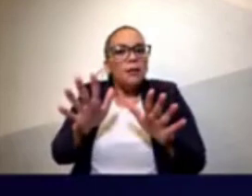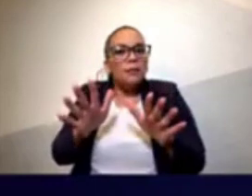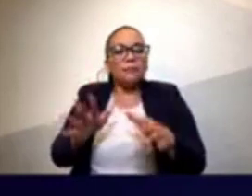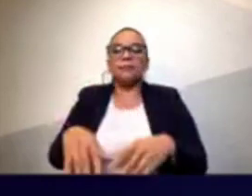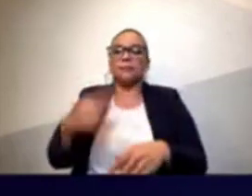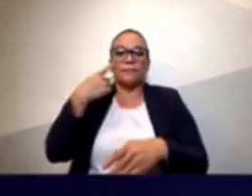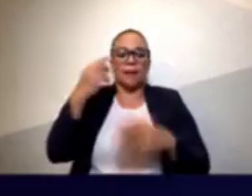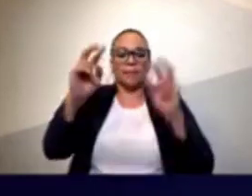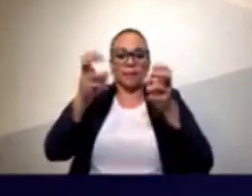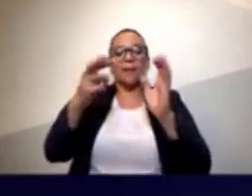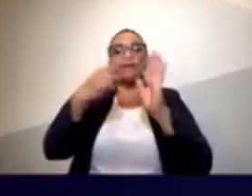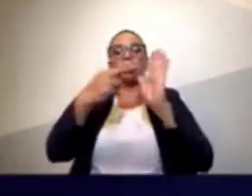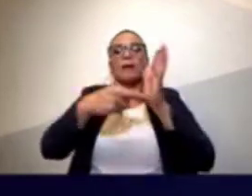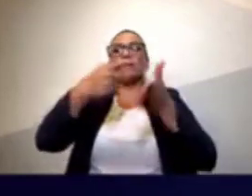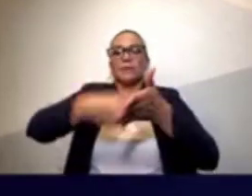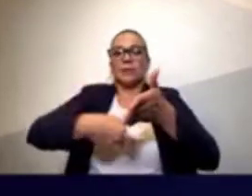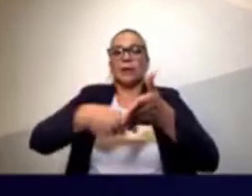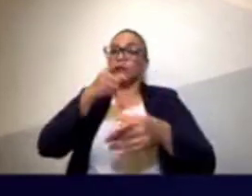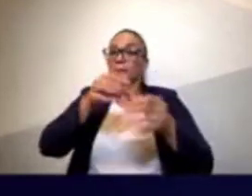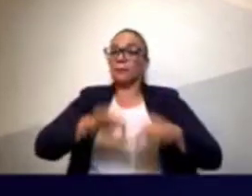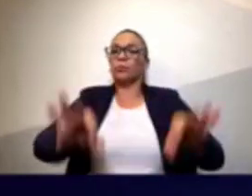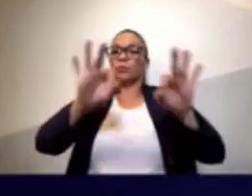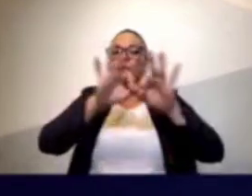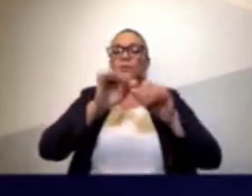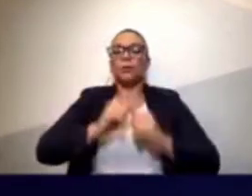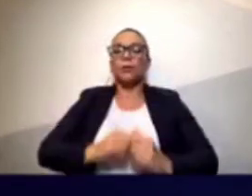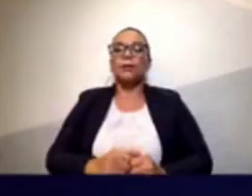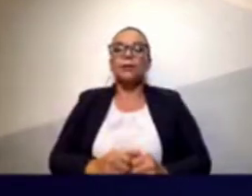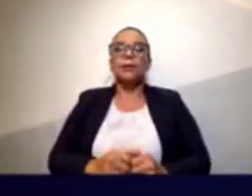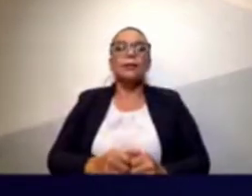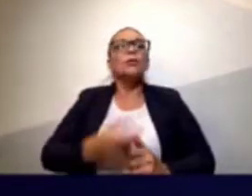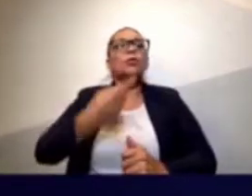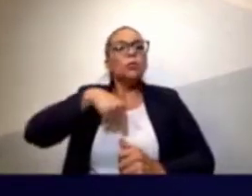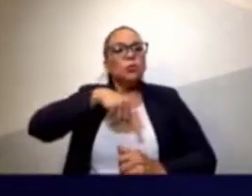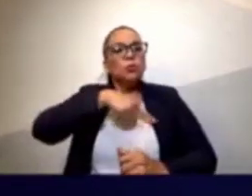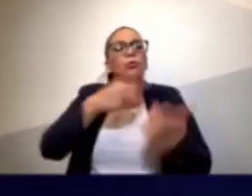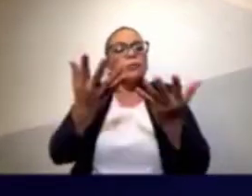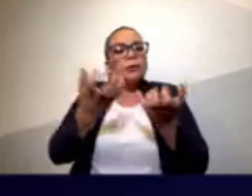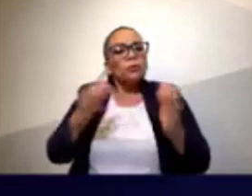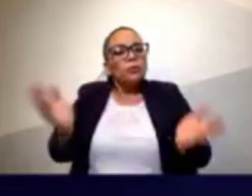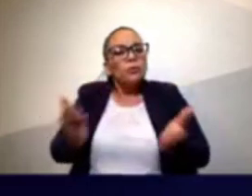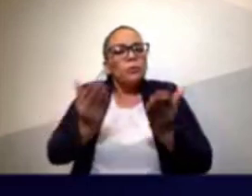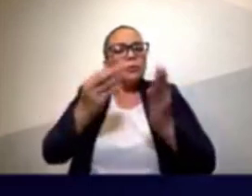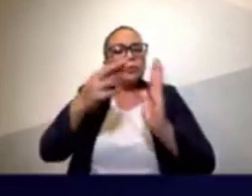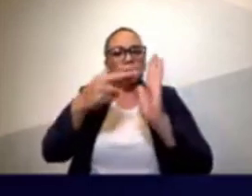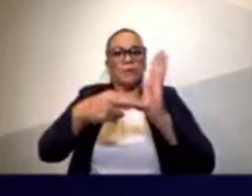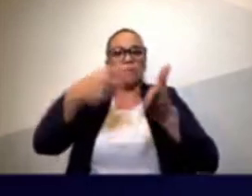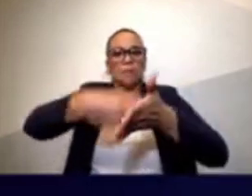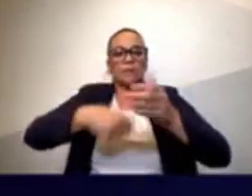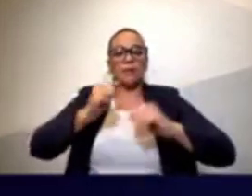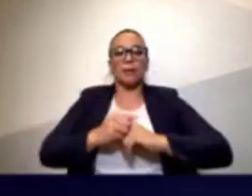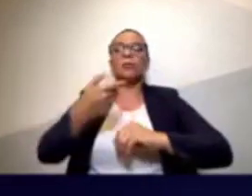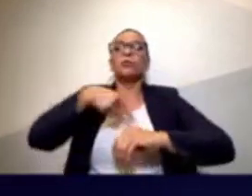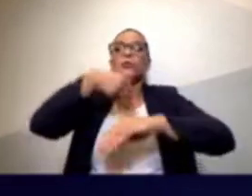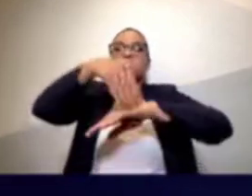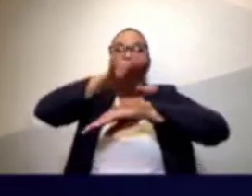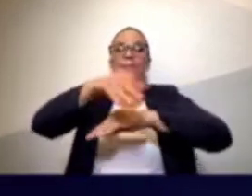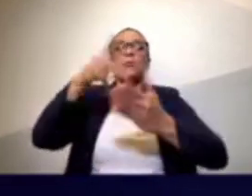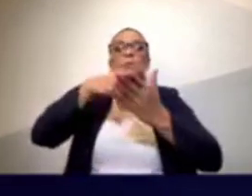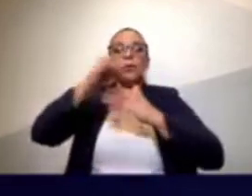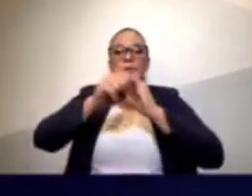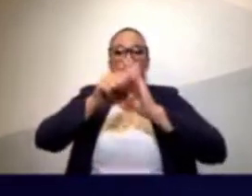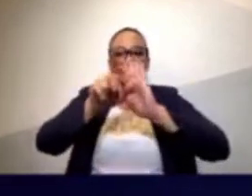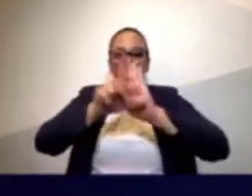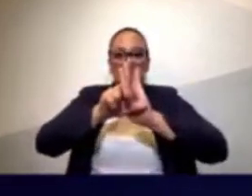fiscal. La regla fiscal es importante. Nosotros queremos fortalecerla. Cuando mandamos el proyecto a la Asamblea